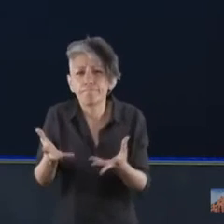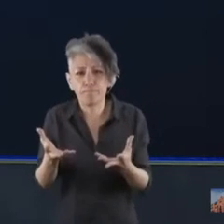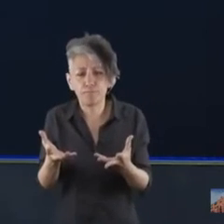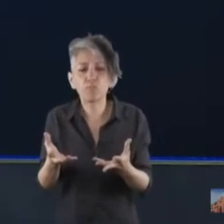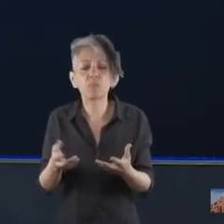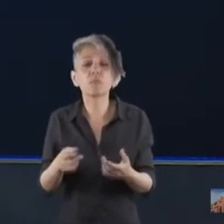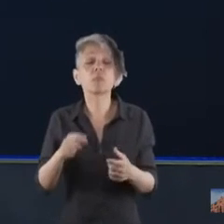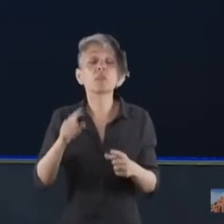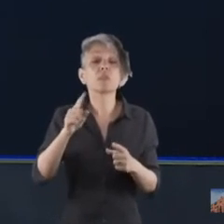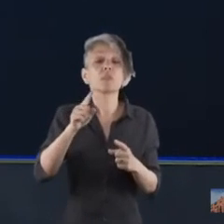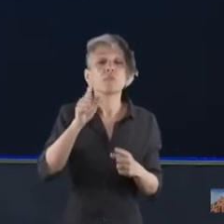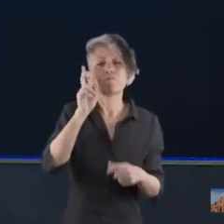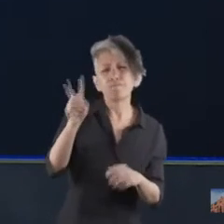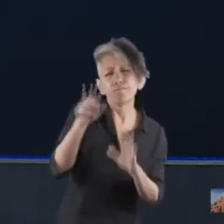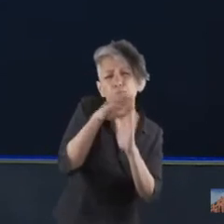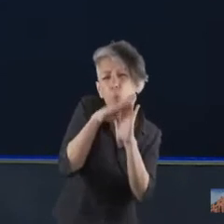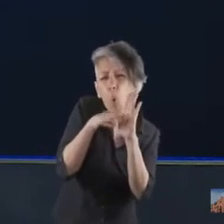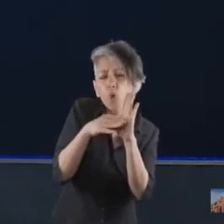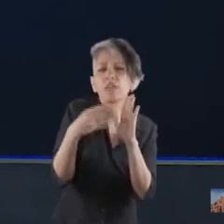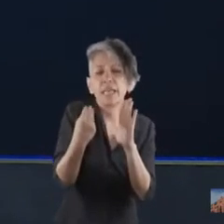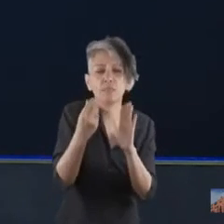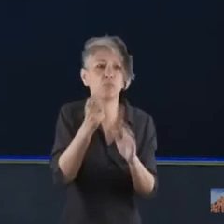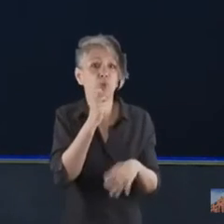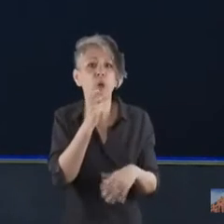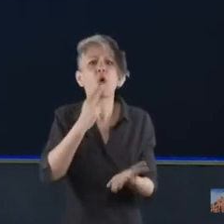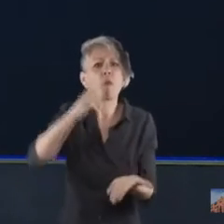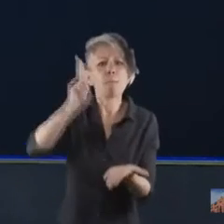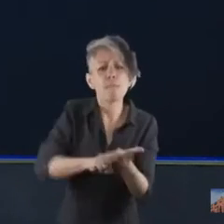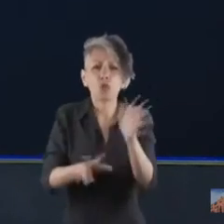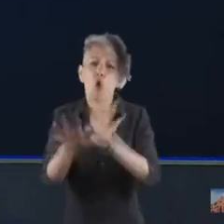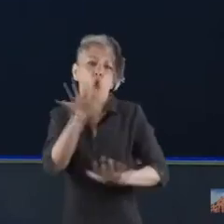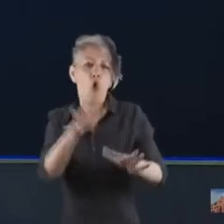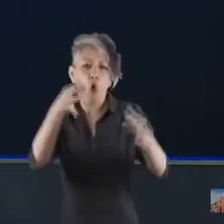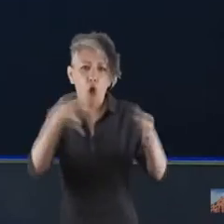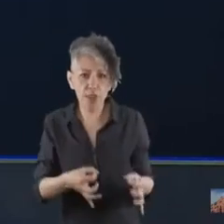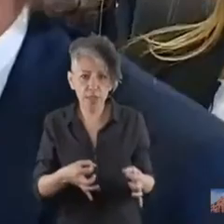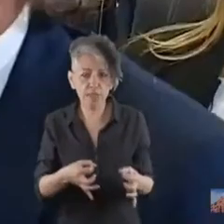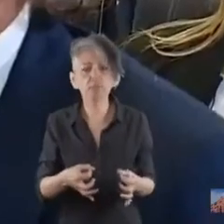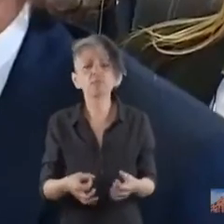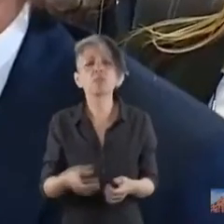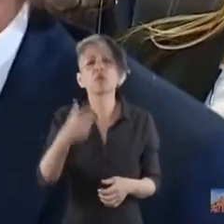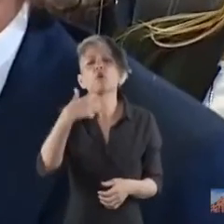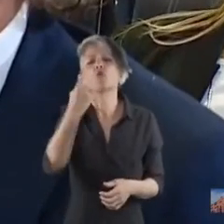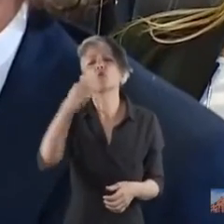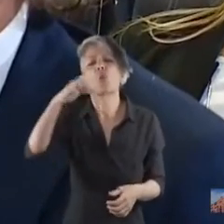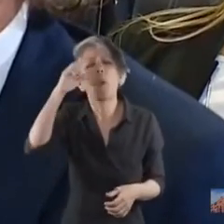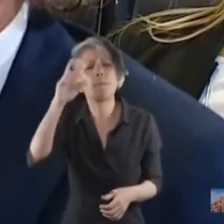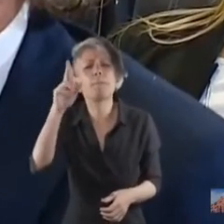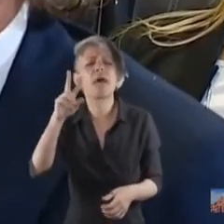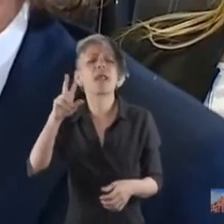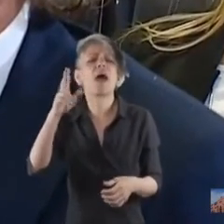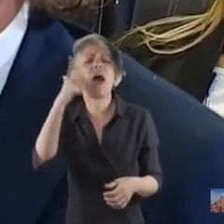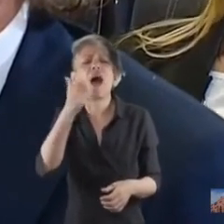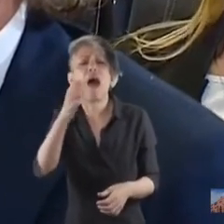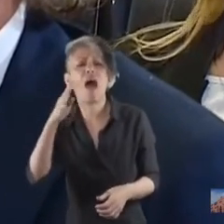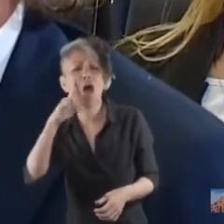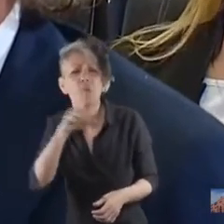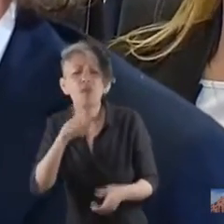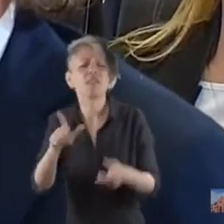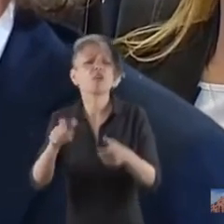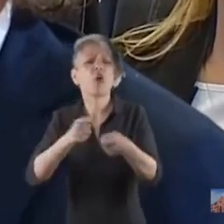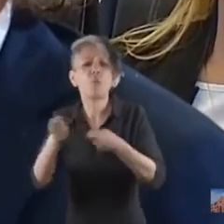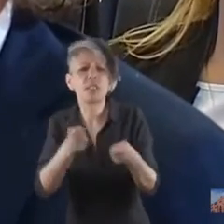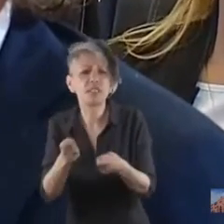principios orden fiscal superávit comercial fortalecimiento de reservas y